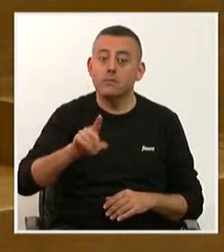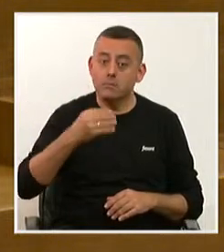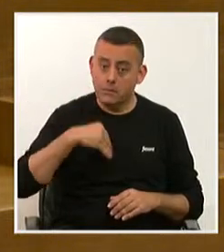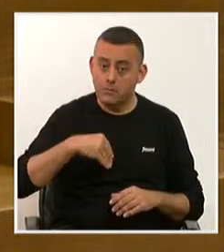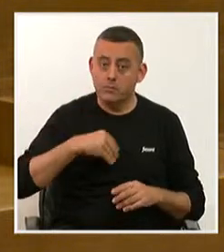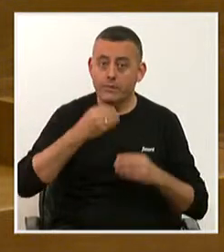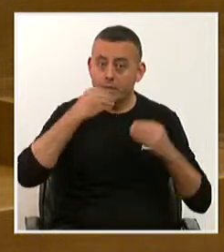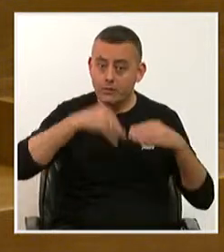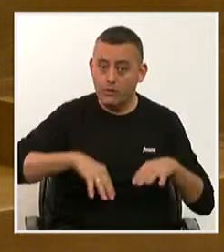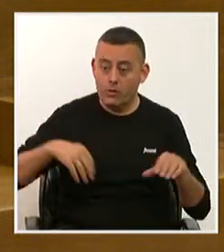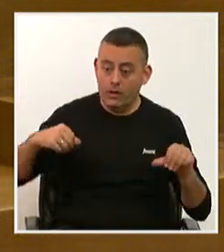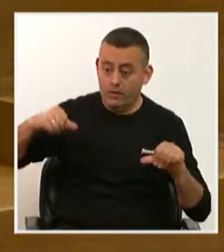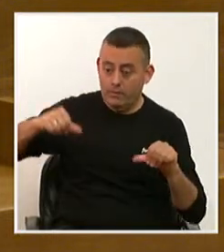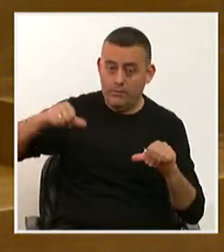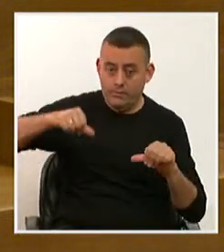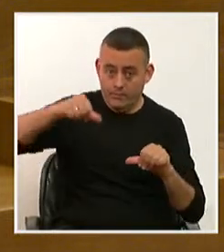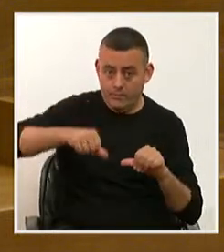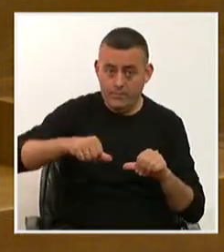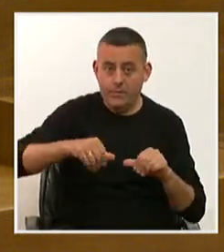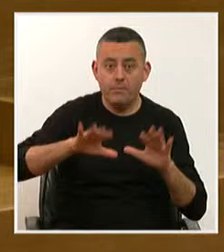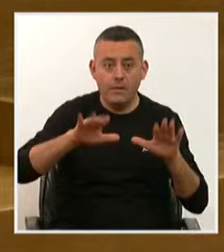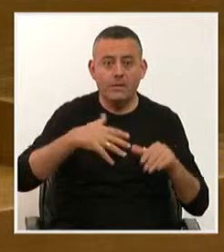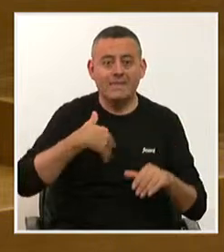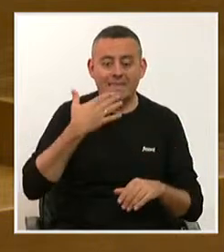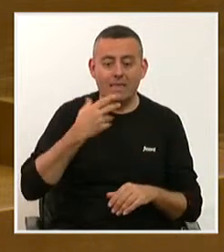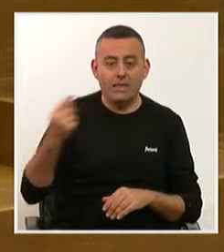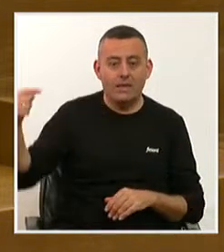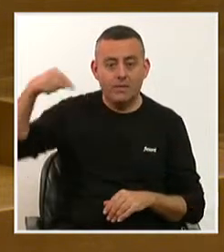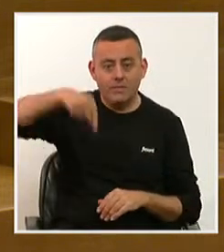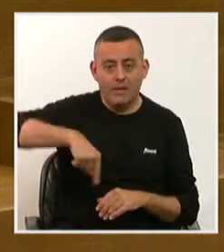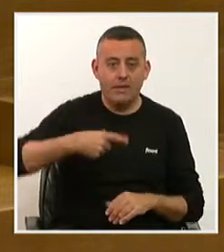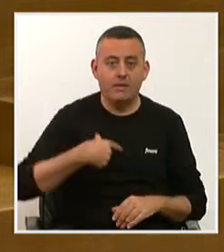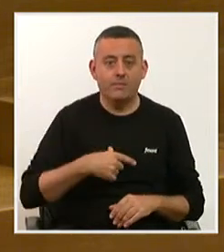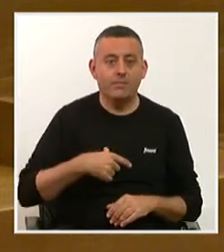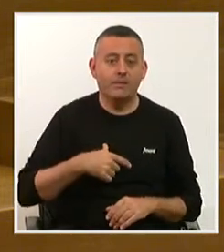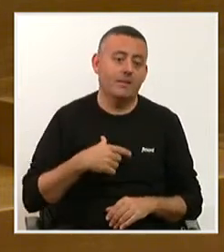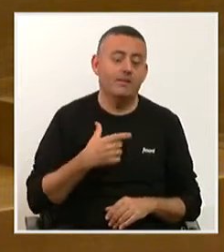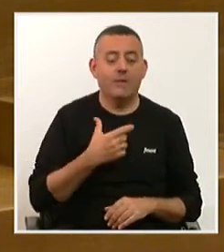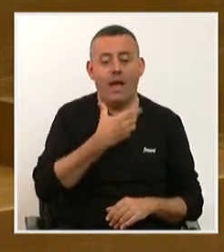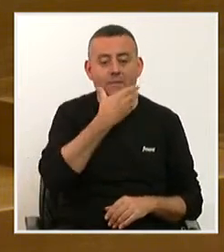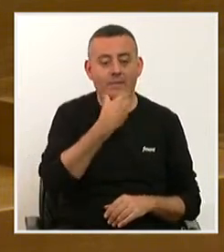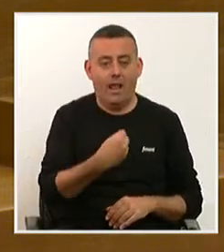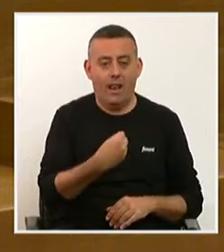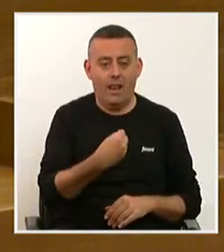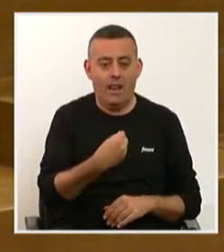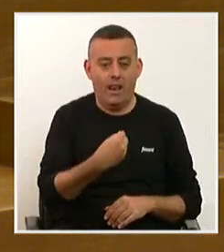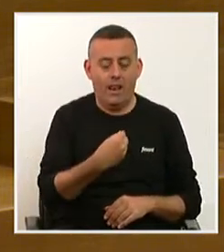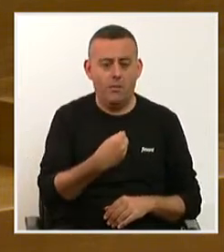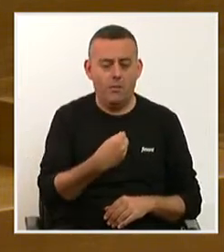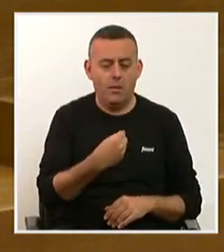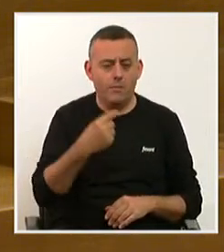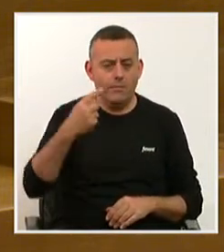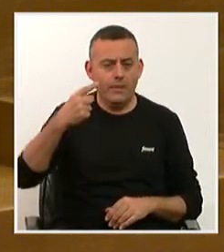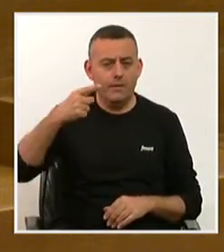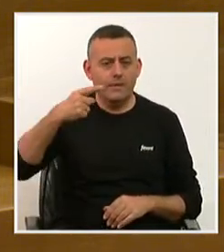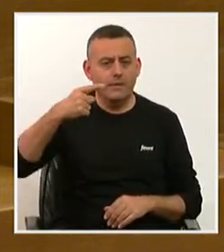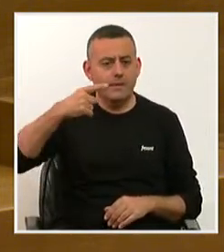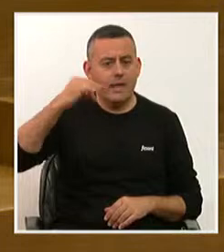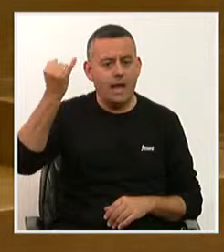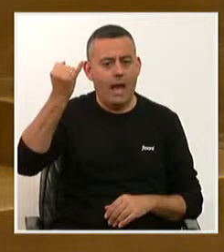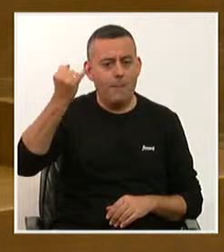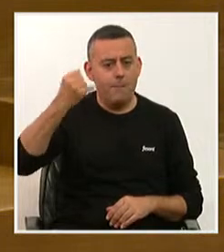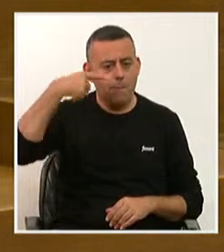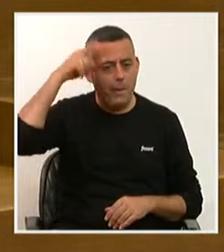es que sier asti señor Pascal ig Esa es la única cosa rara que le podía pasar